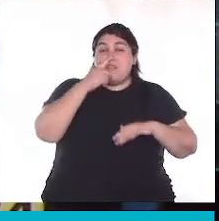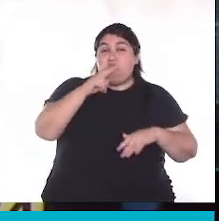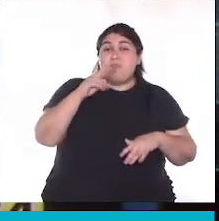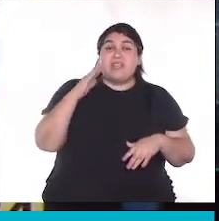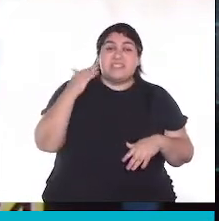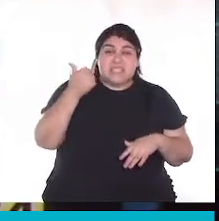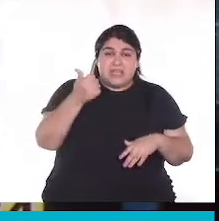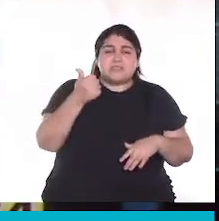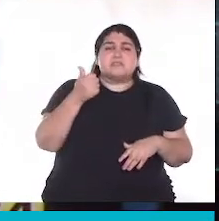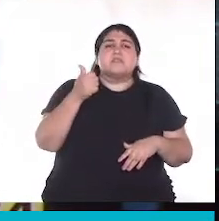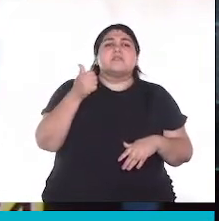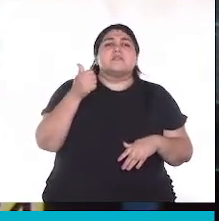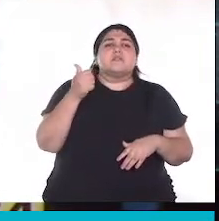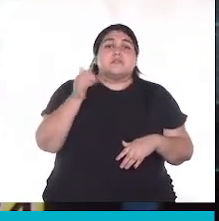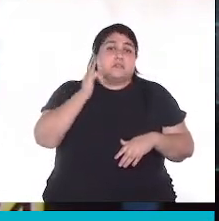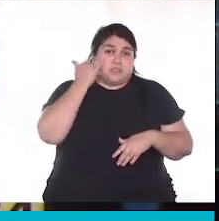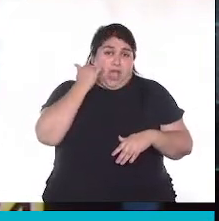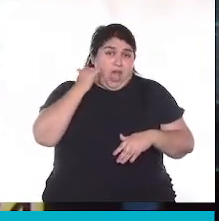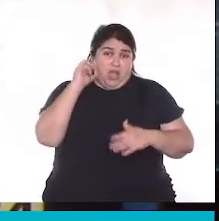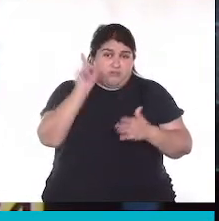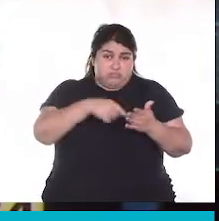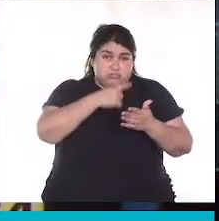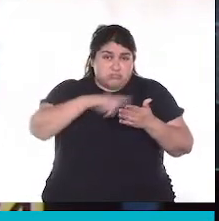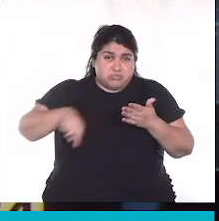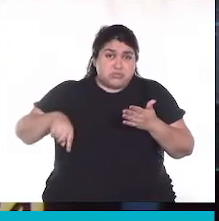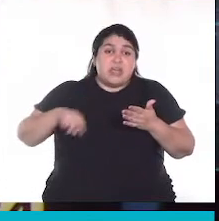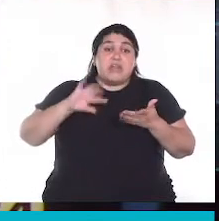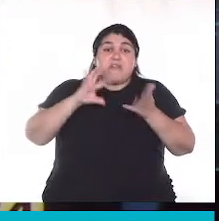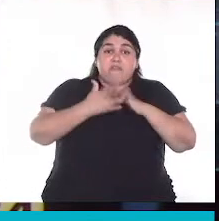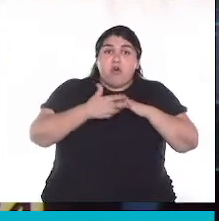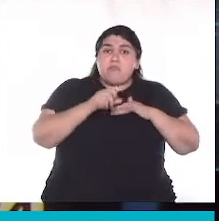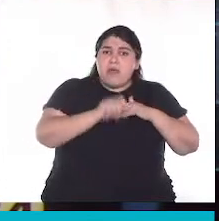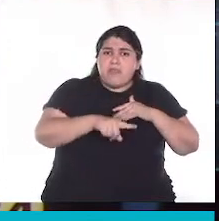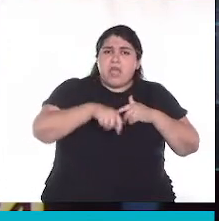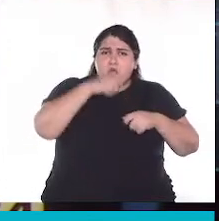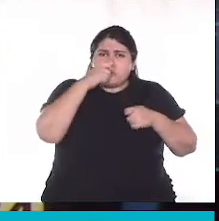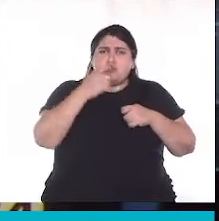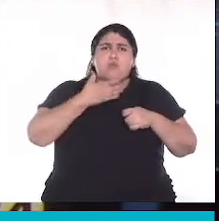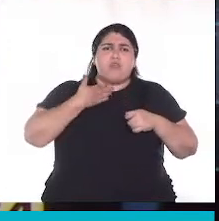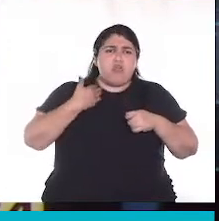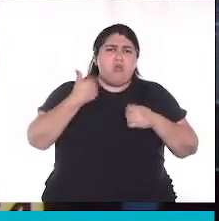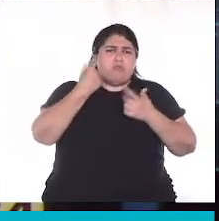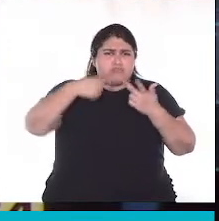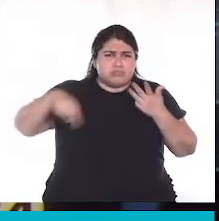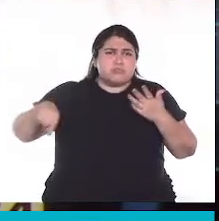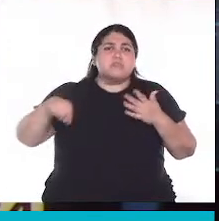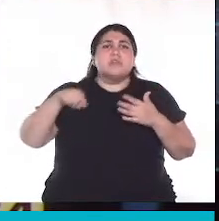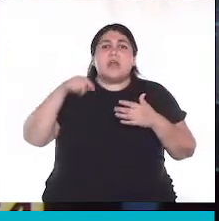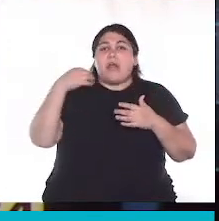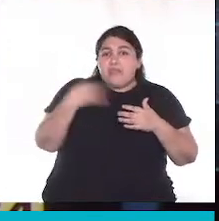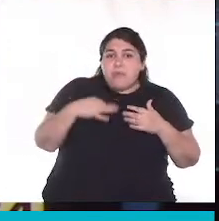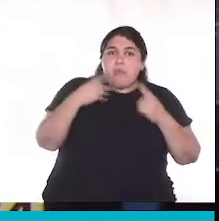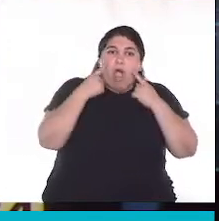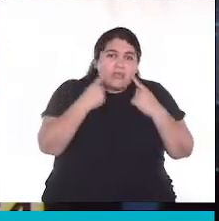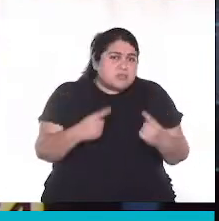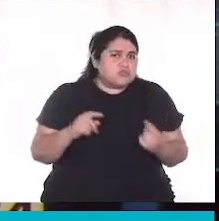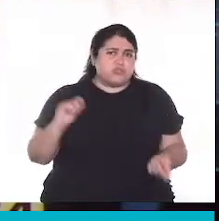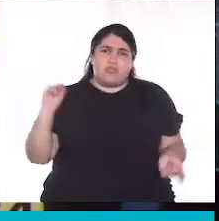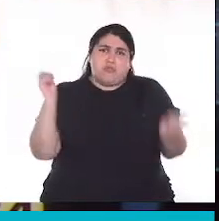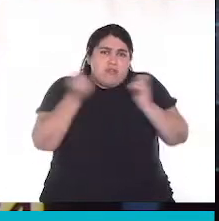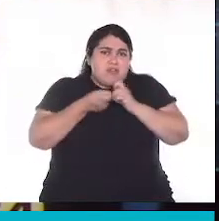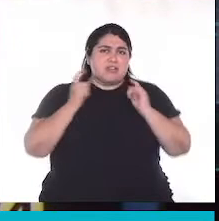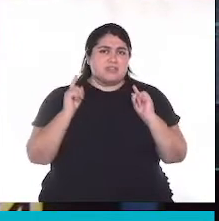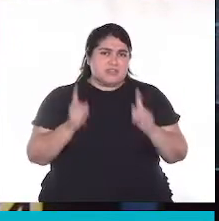2006 ya quedó vetusta. Como cambió el paradigma de consumo, tenemos que cambiar también el paradigma de abordaje. Y